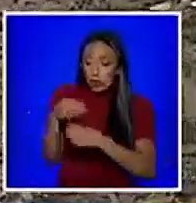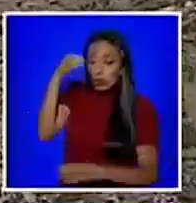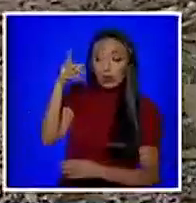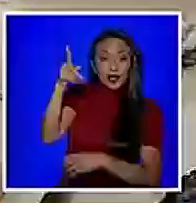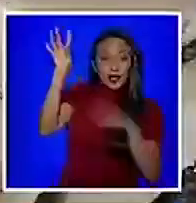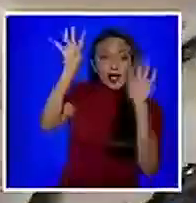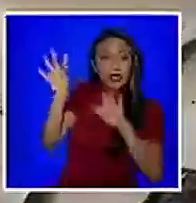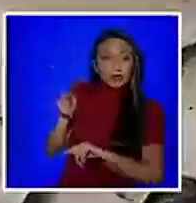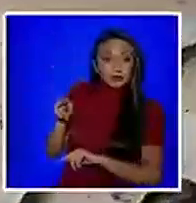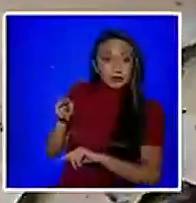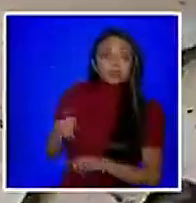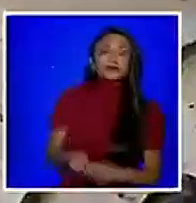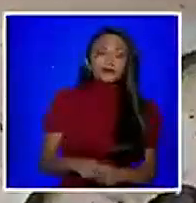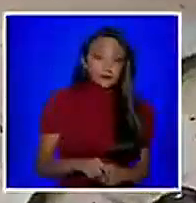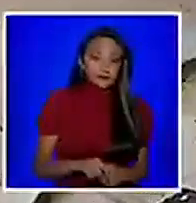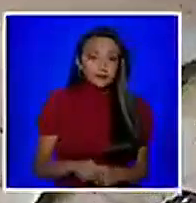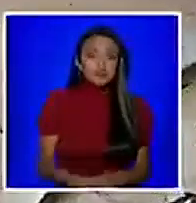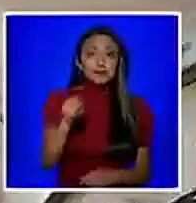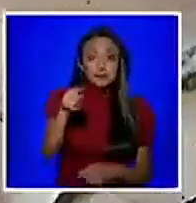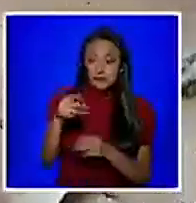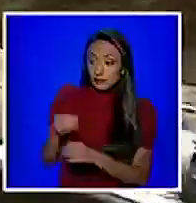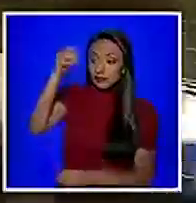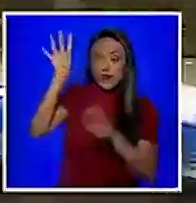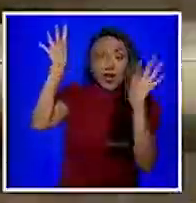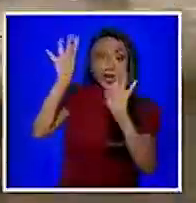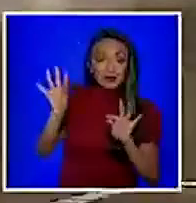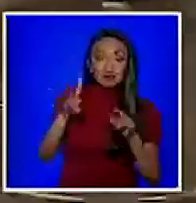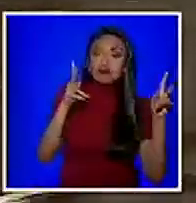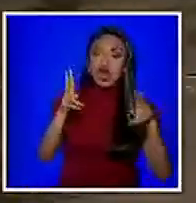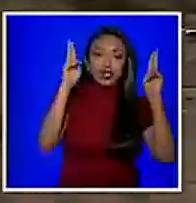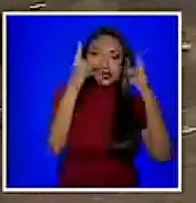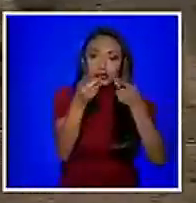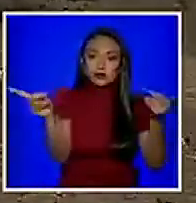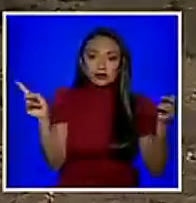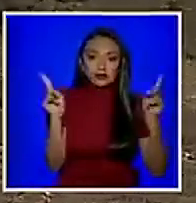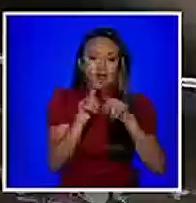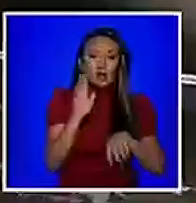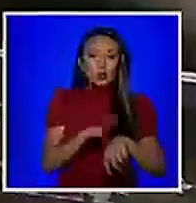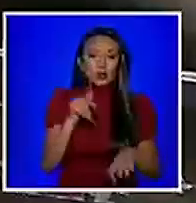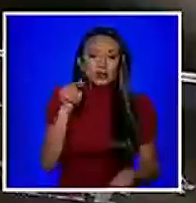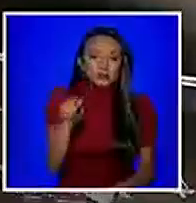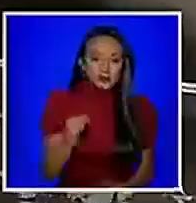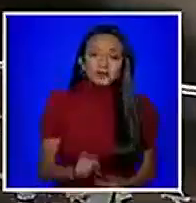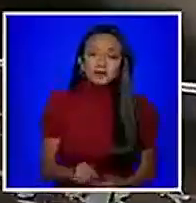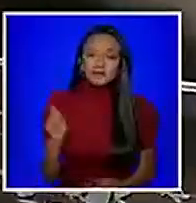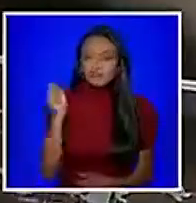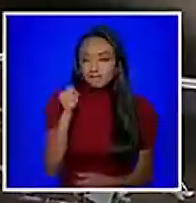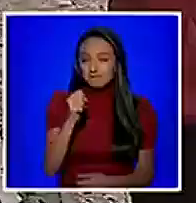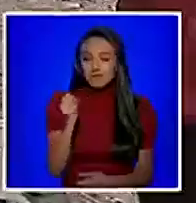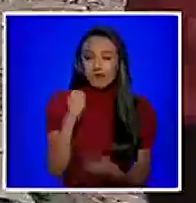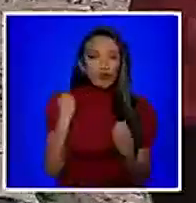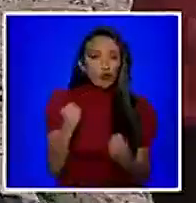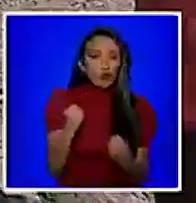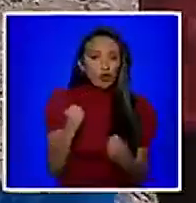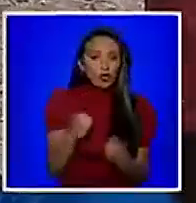zona. Prendían lo que hubo el cortocircuito por la caída del poste. Hubo un cortocircuito bien fuerte. Sin luz,